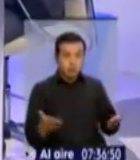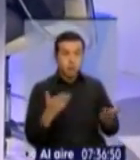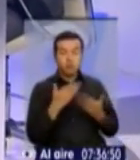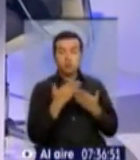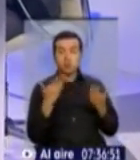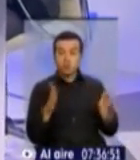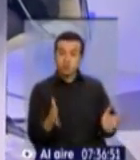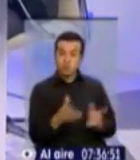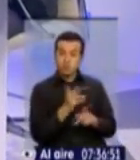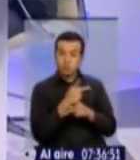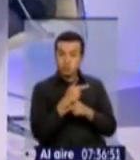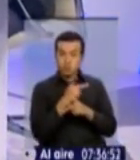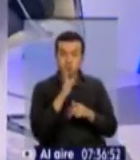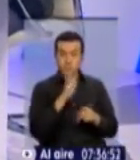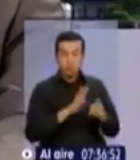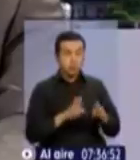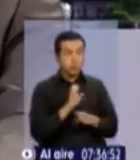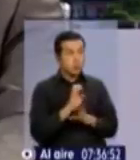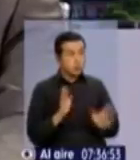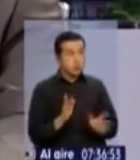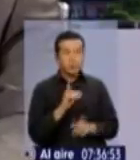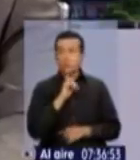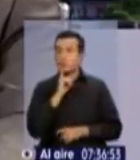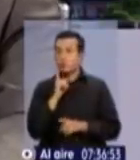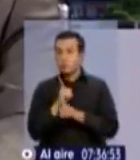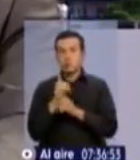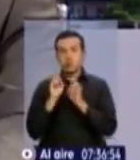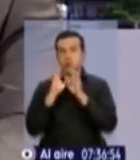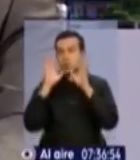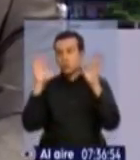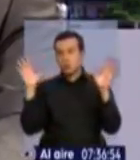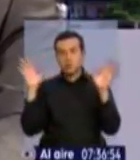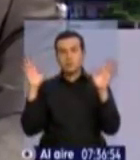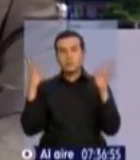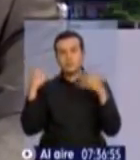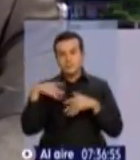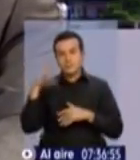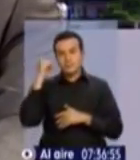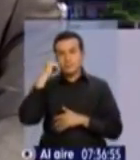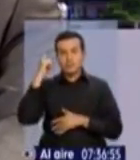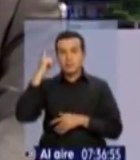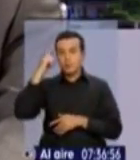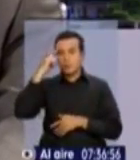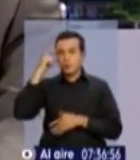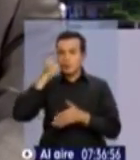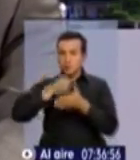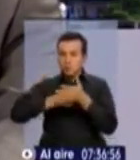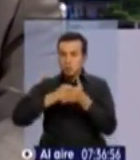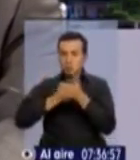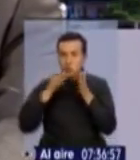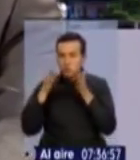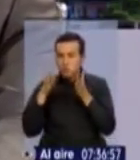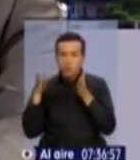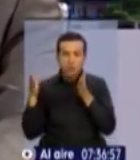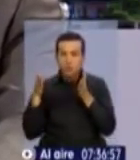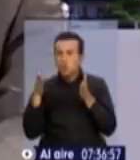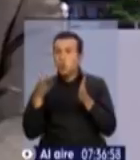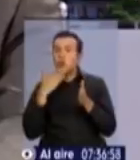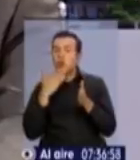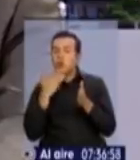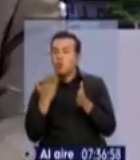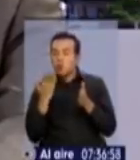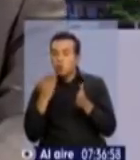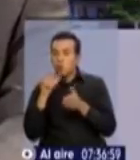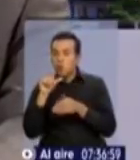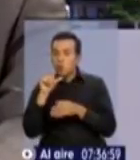producción nacional siempre te va generalizaciones odiosa por eso me parece que el reto del gobierno es focalizar bien donde se está generando esa importación que le está generando